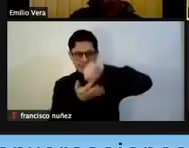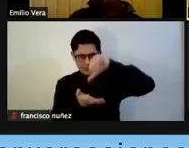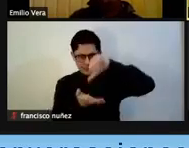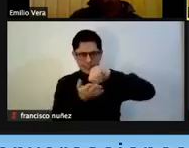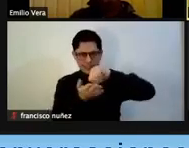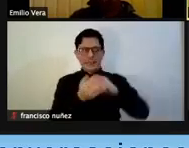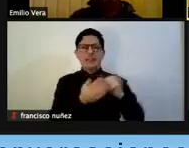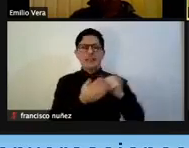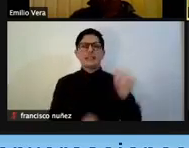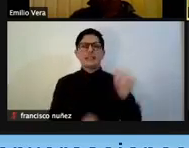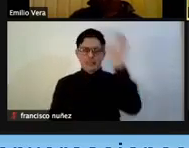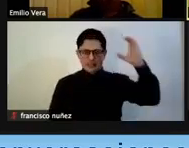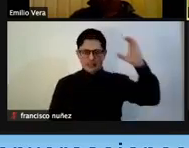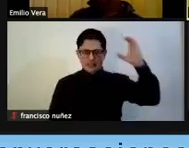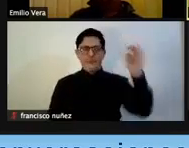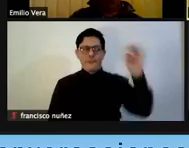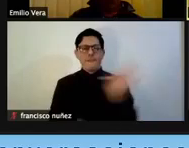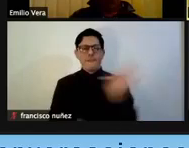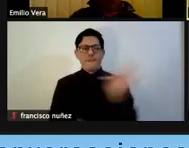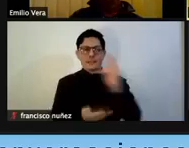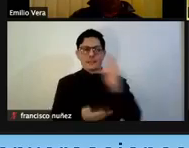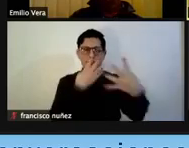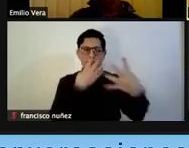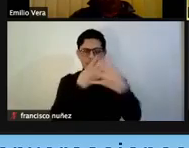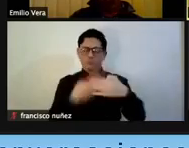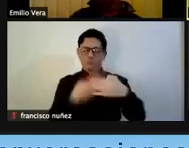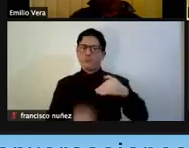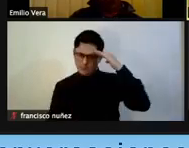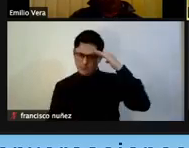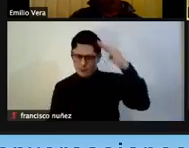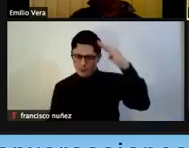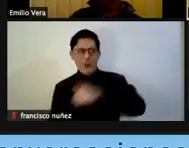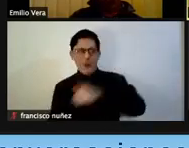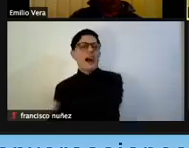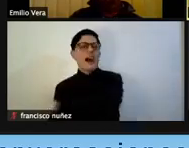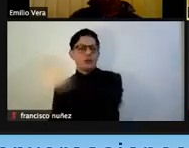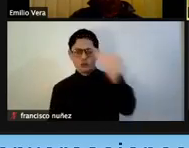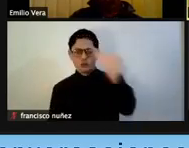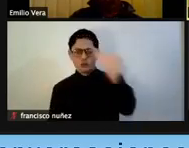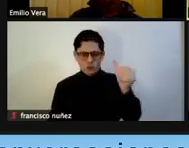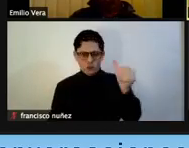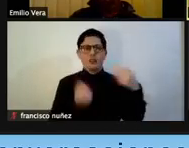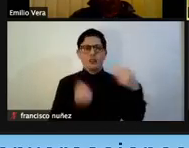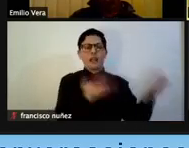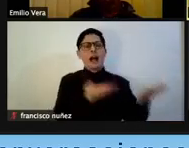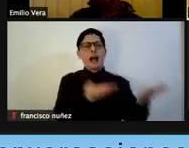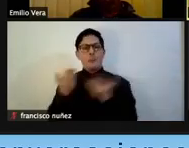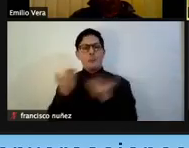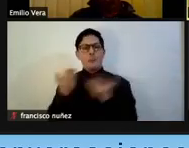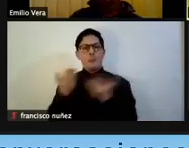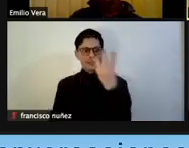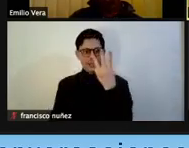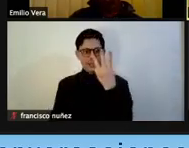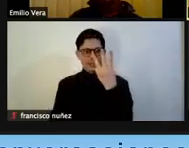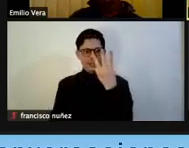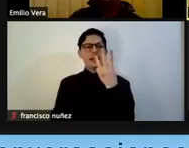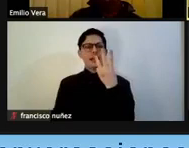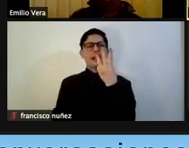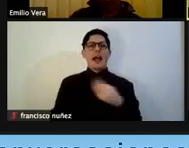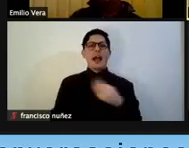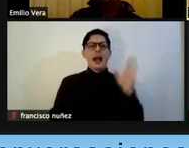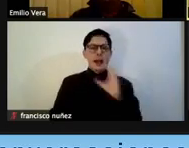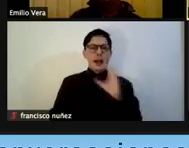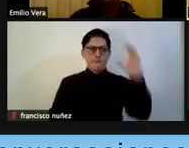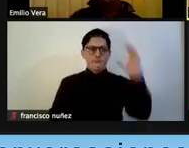a todos y todas quienes nos acompañan en este tercer capítulo de Conversaciones sobre la Tierra. Nos alegramos de compartir